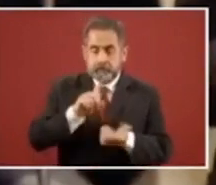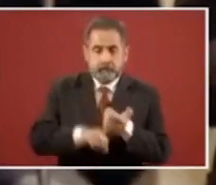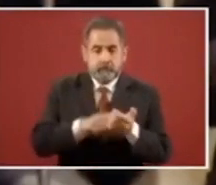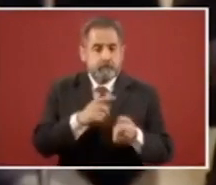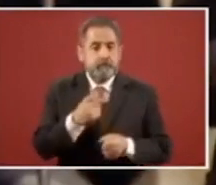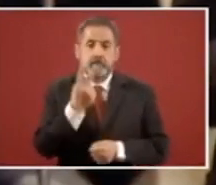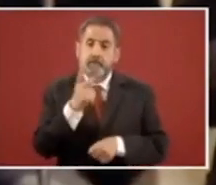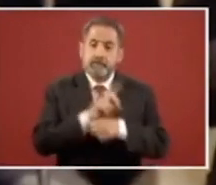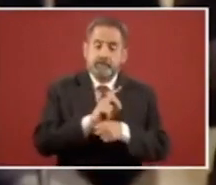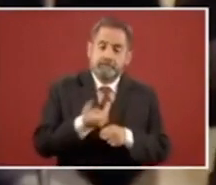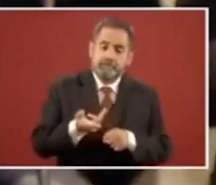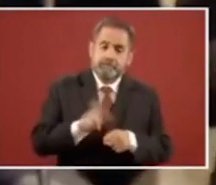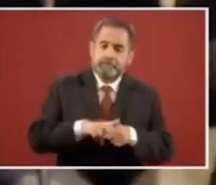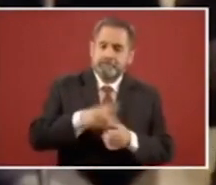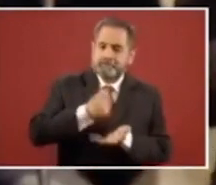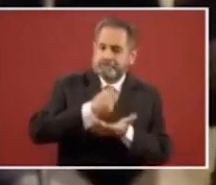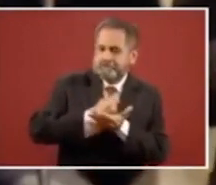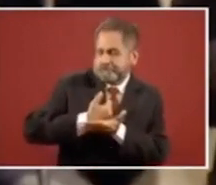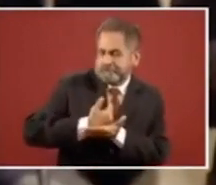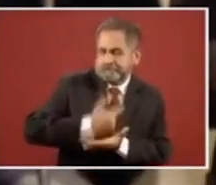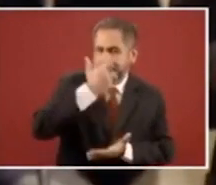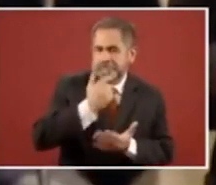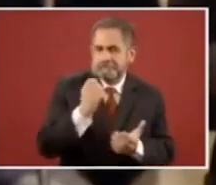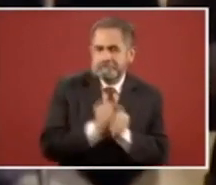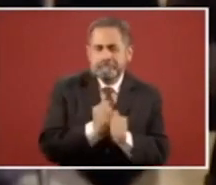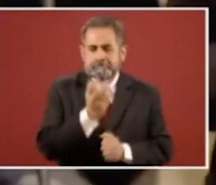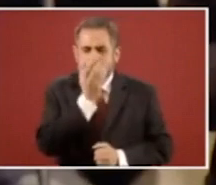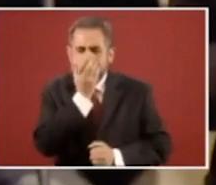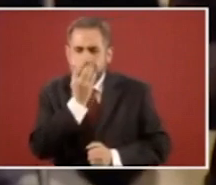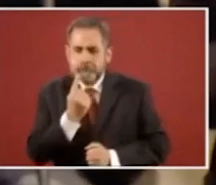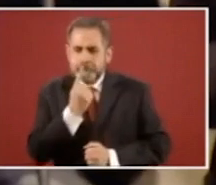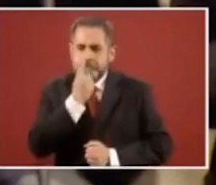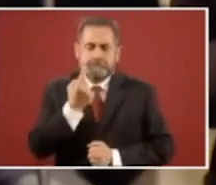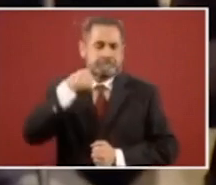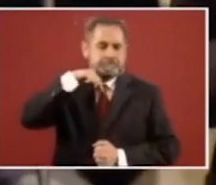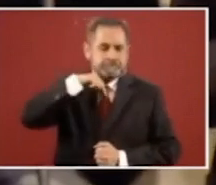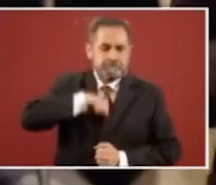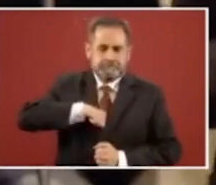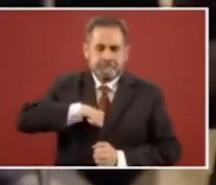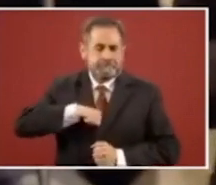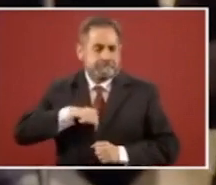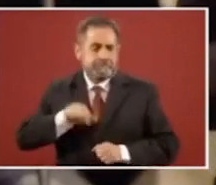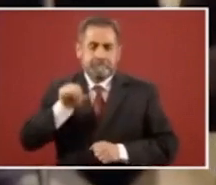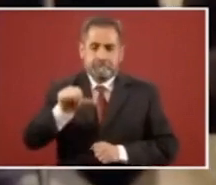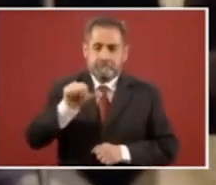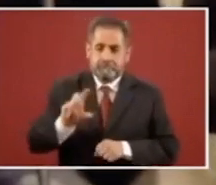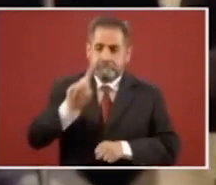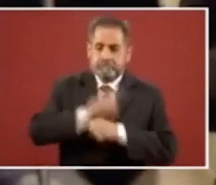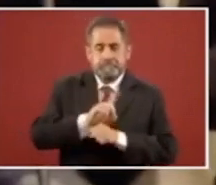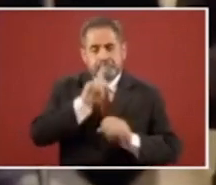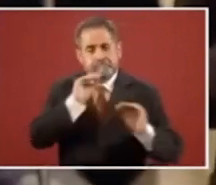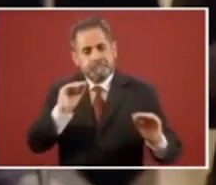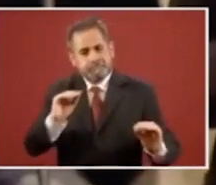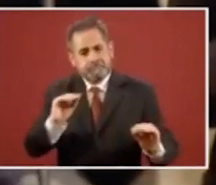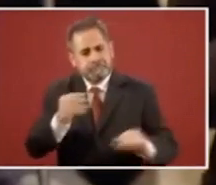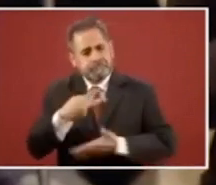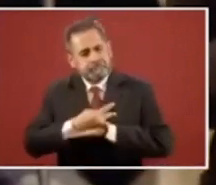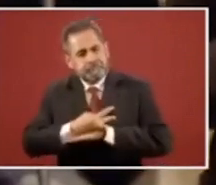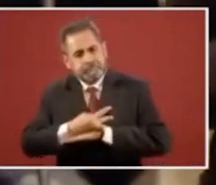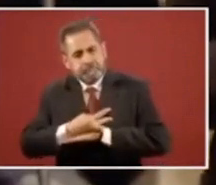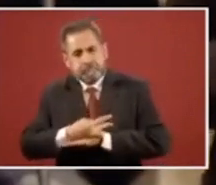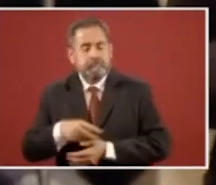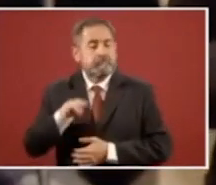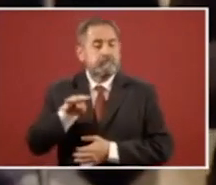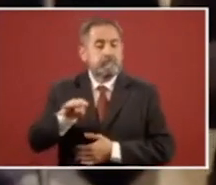terapia intensiva, con respirador, traqueotomía, 16 días sin poder hablar, 19